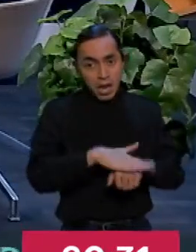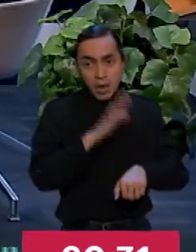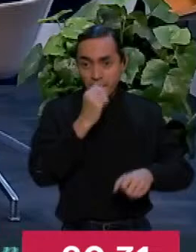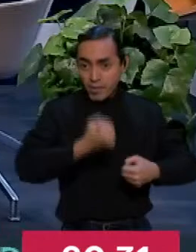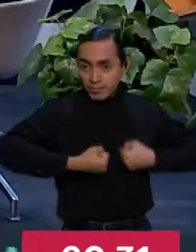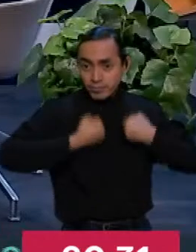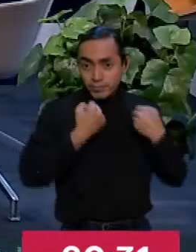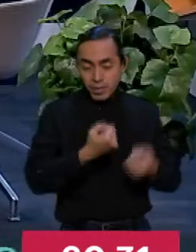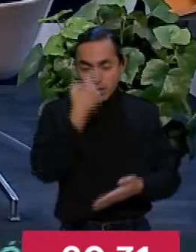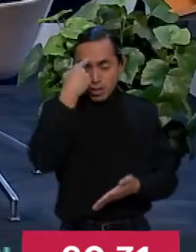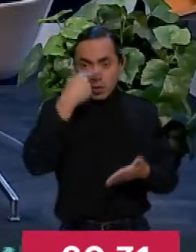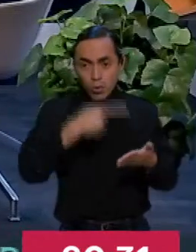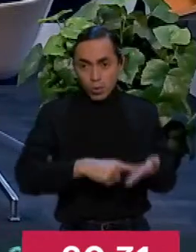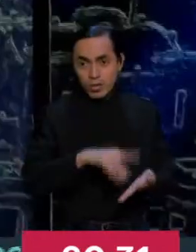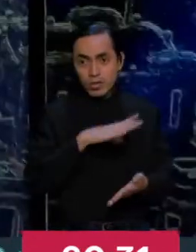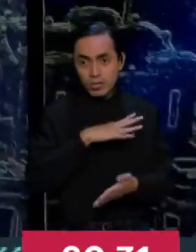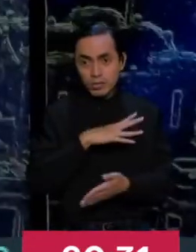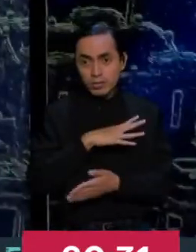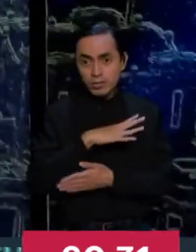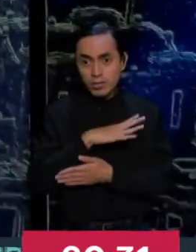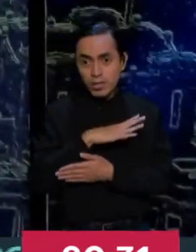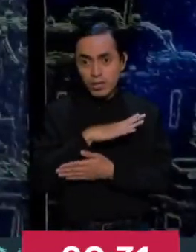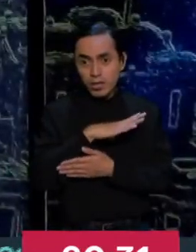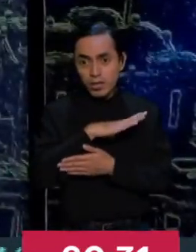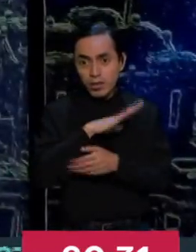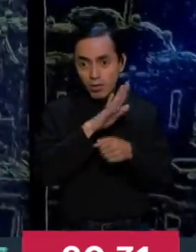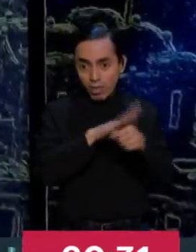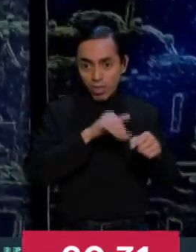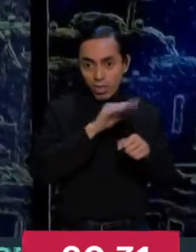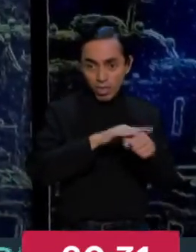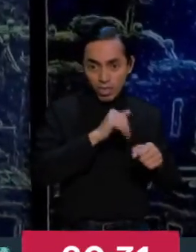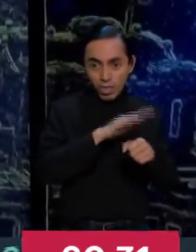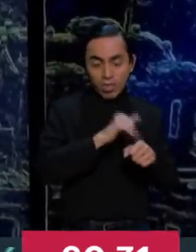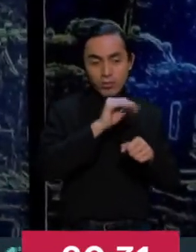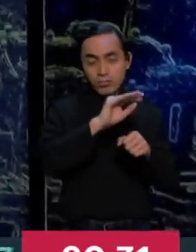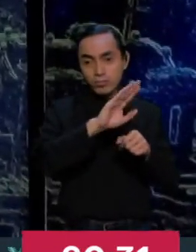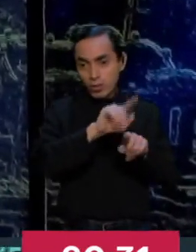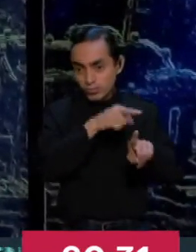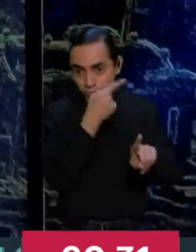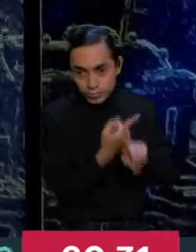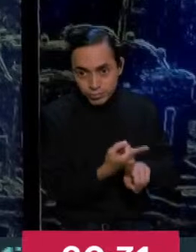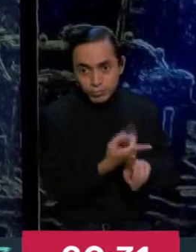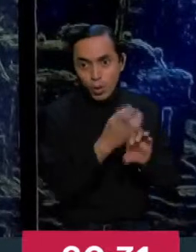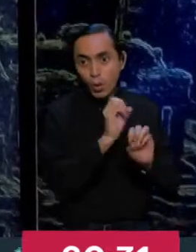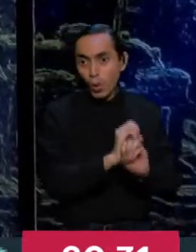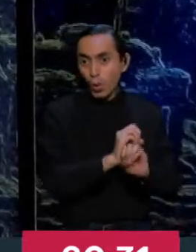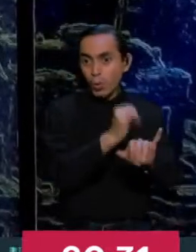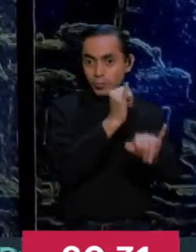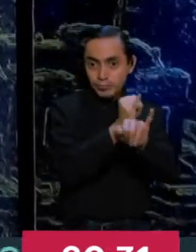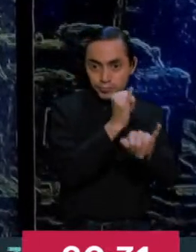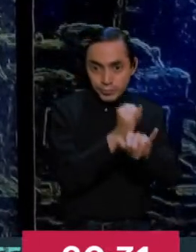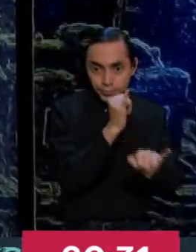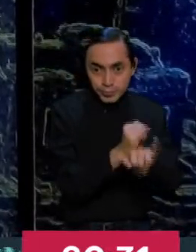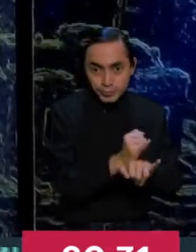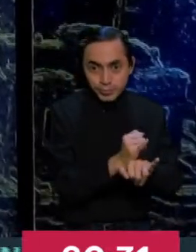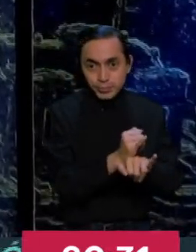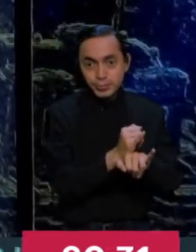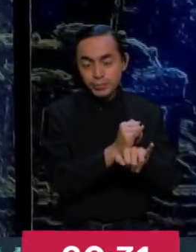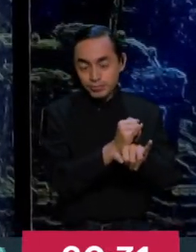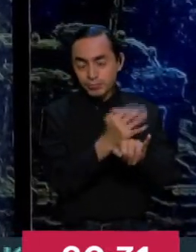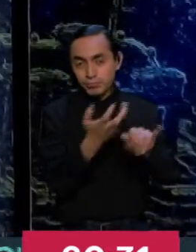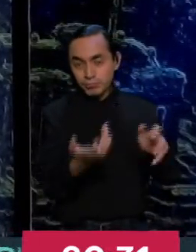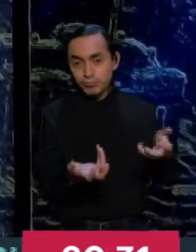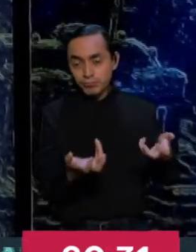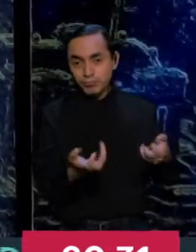creo que es la violencia sexual, ya sea de manera digital o ya sea de manera en abusos